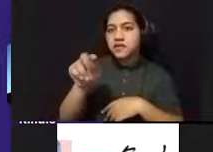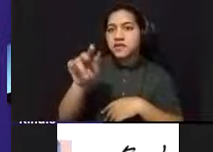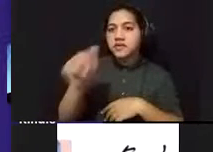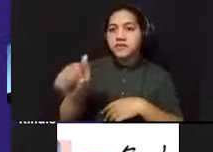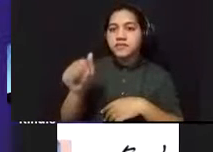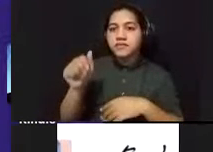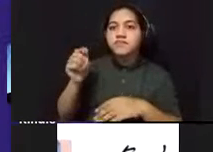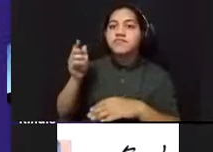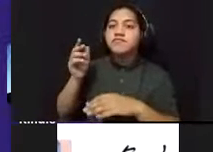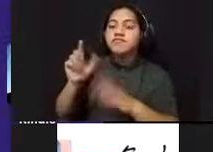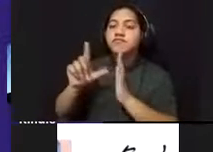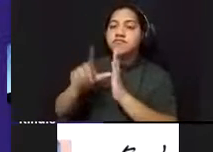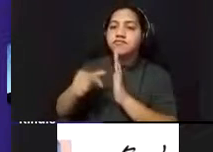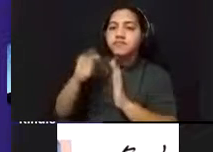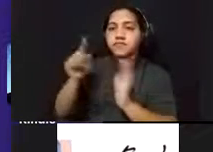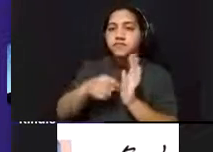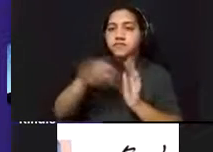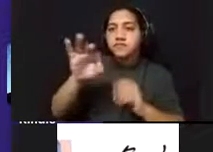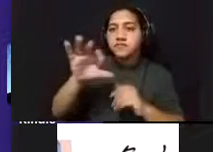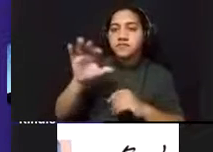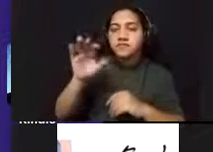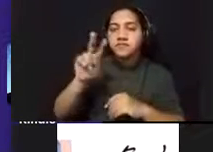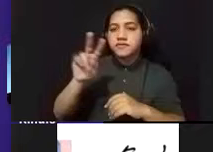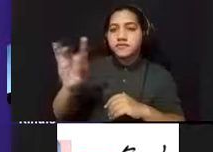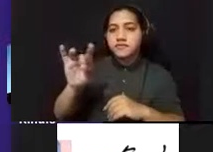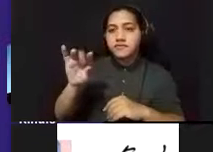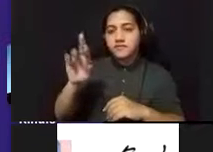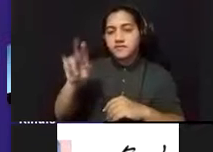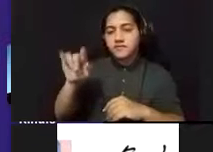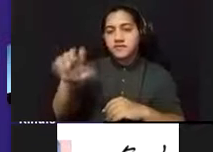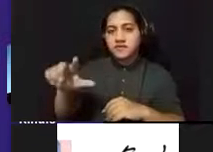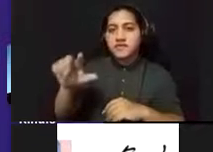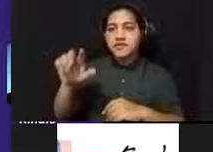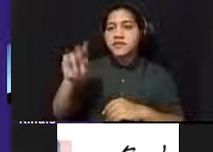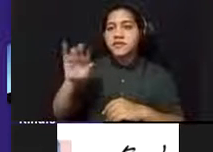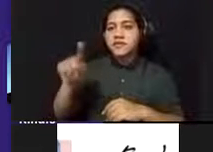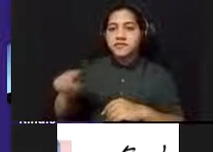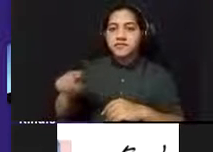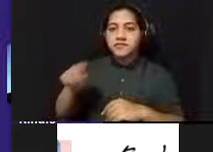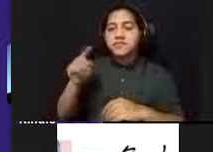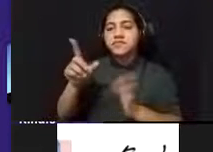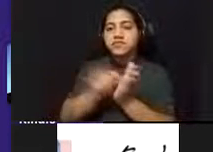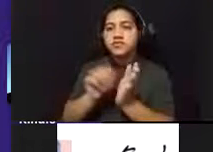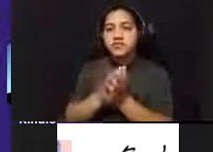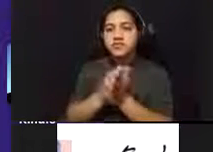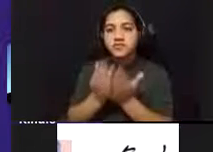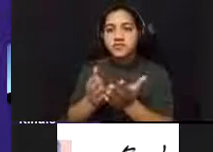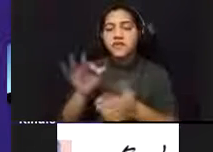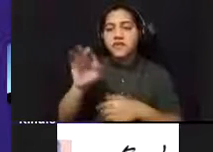Luego, en 1928, Rafael Ramírez de Arellano publica su libro